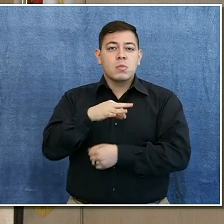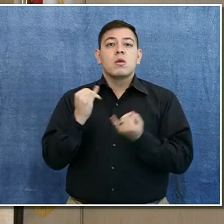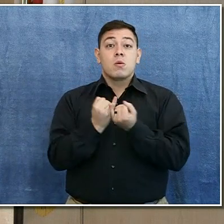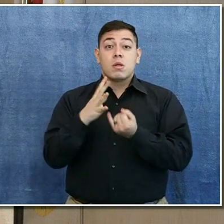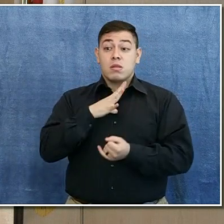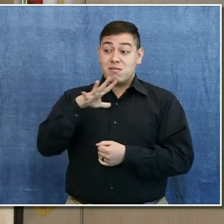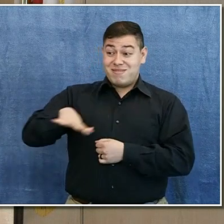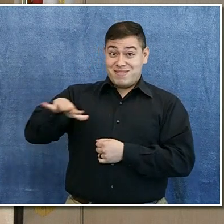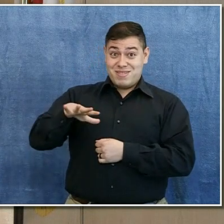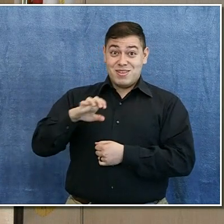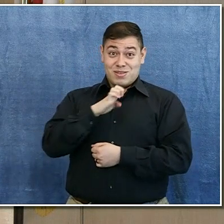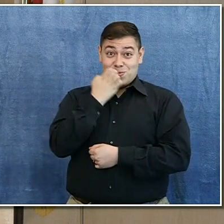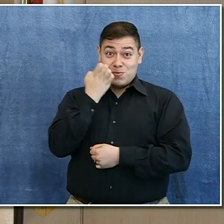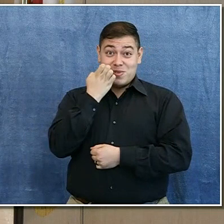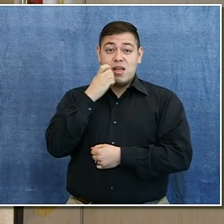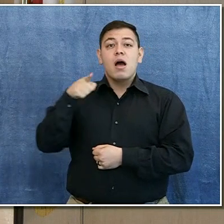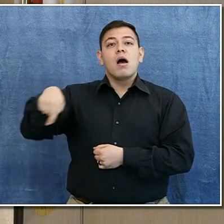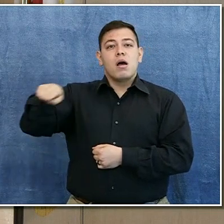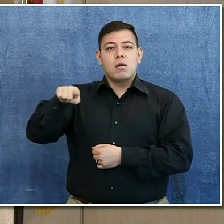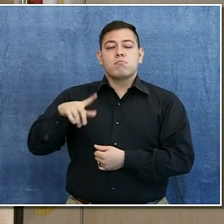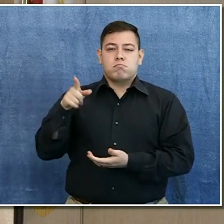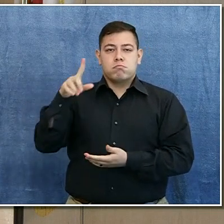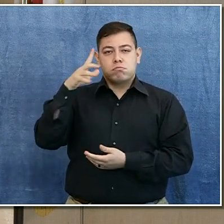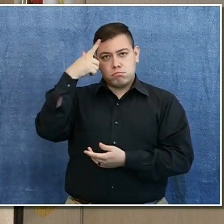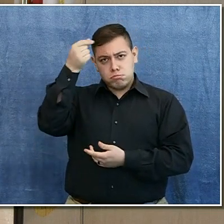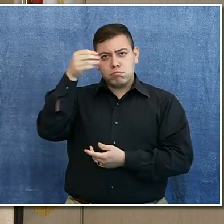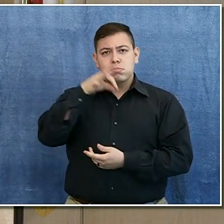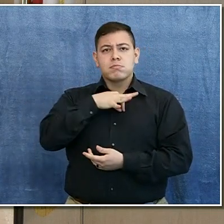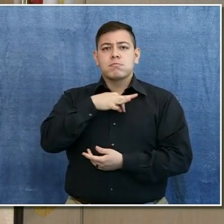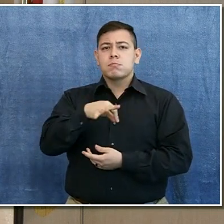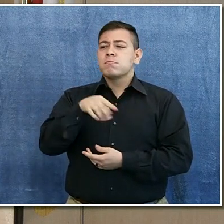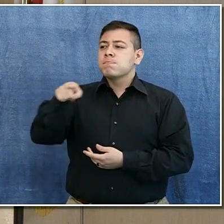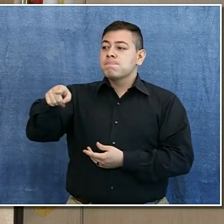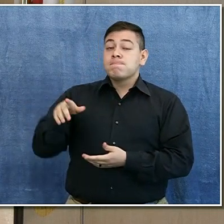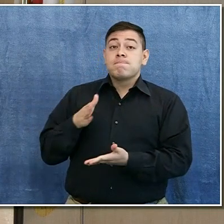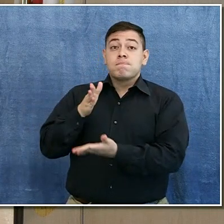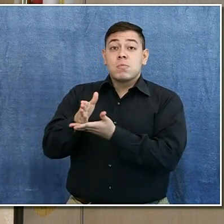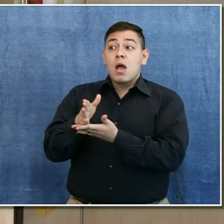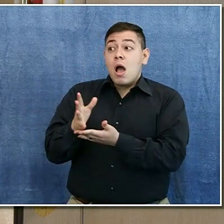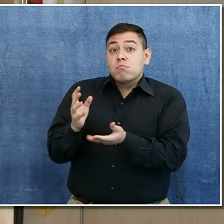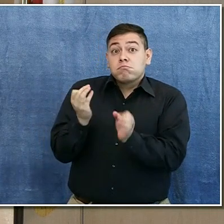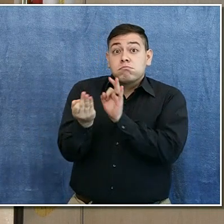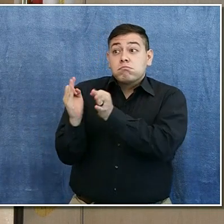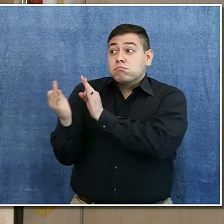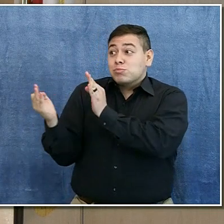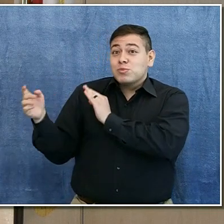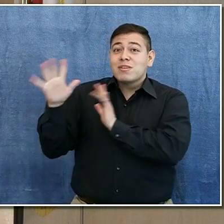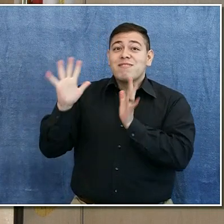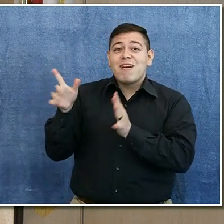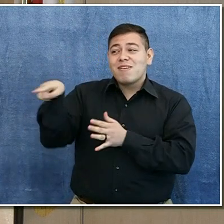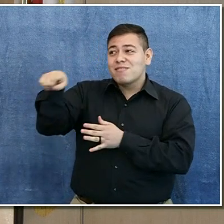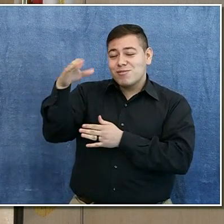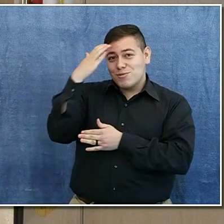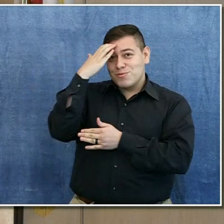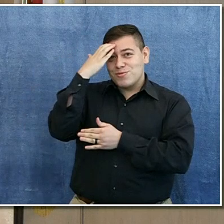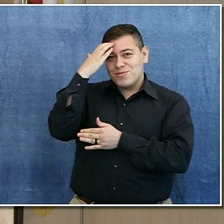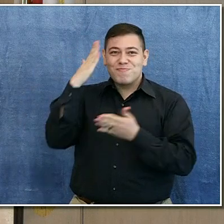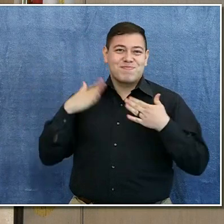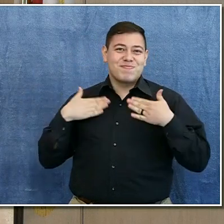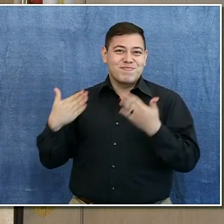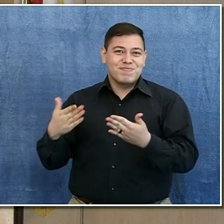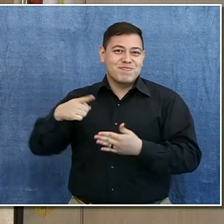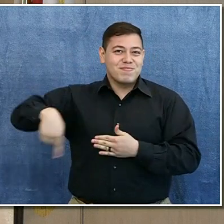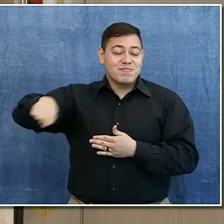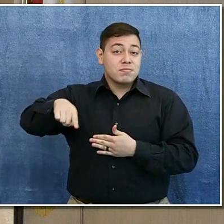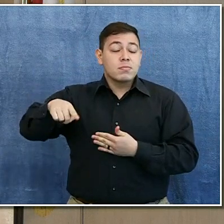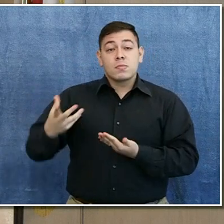de su comunidad. Son vecinos que todos conocemos y quienes ponemos nuestra confianza. Algunos de sus